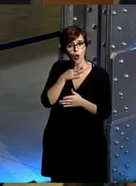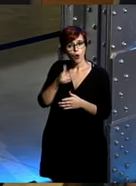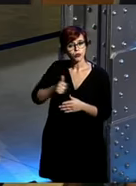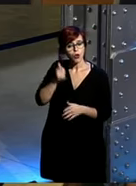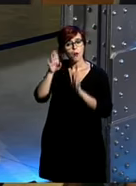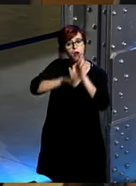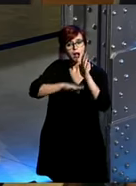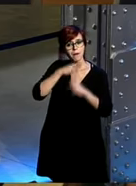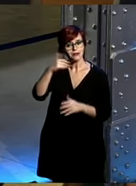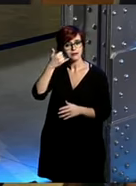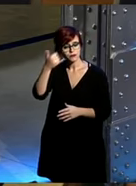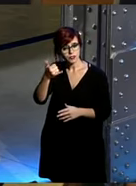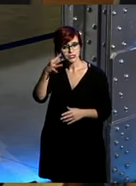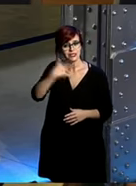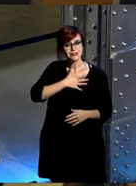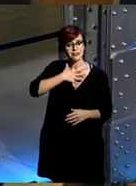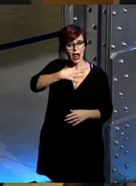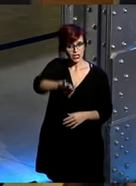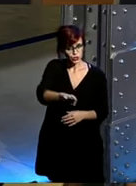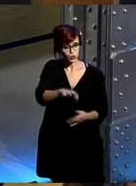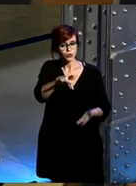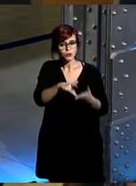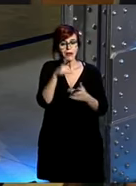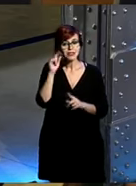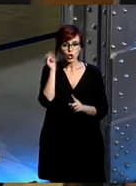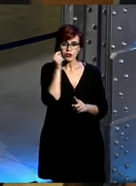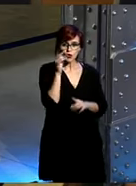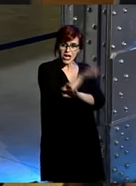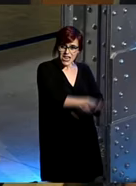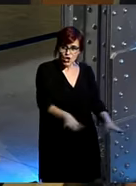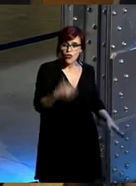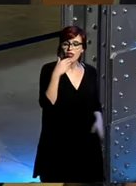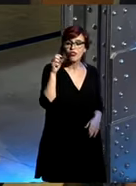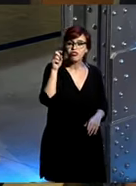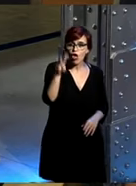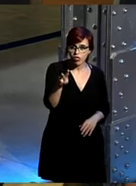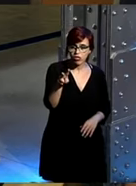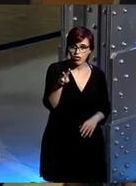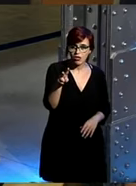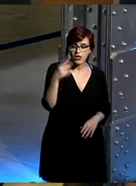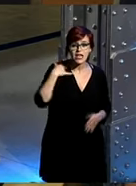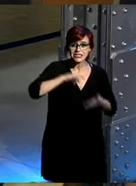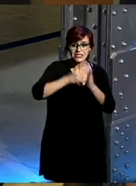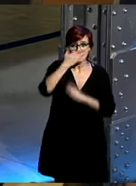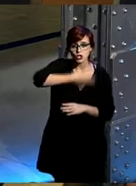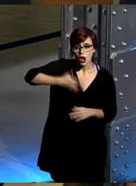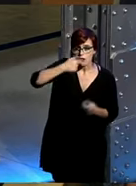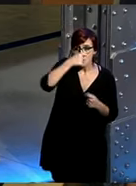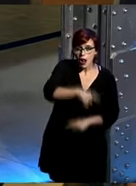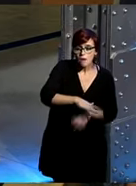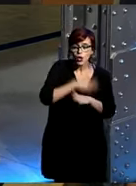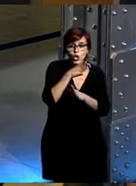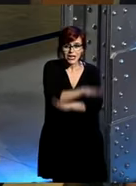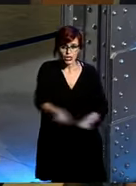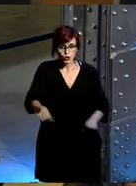programa de Telefónica, con Talent on School, y yo me he encontrado niños de 12 años que ya el sistema escolar no les vale, porque son niños